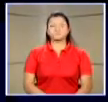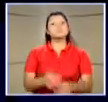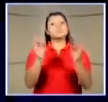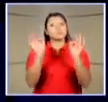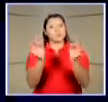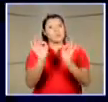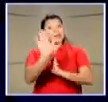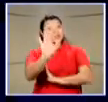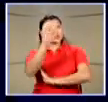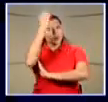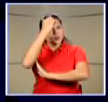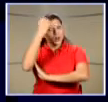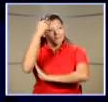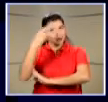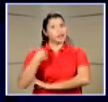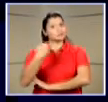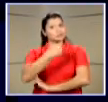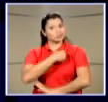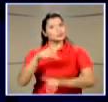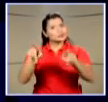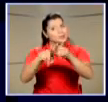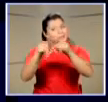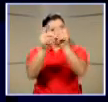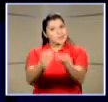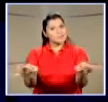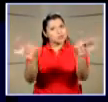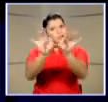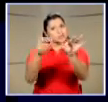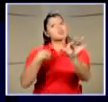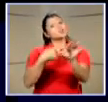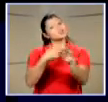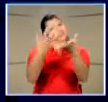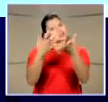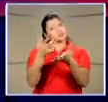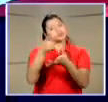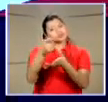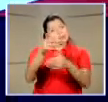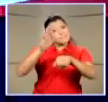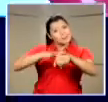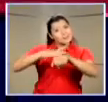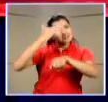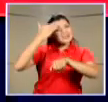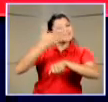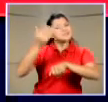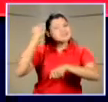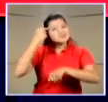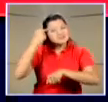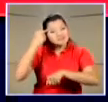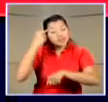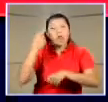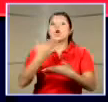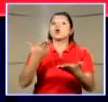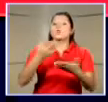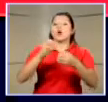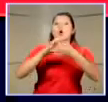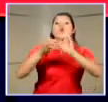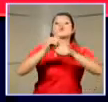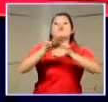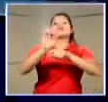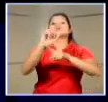Bien, su opinión para nosotros también es importante. Queremos que usted lo haga a través de nuestras redes sociales. Usted puede hacerlo